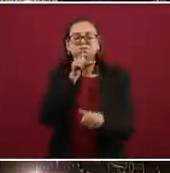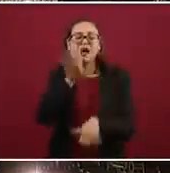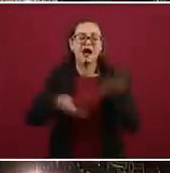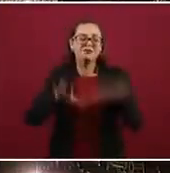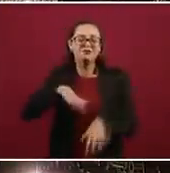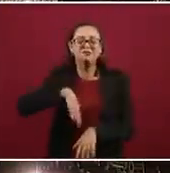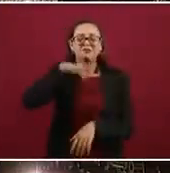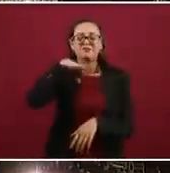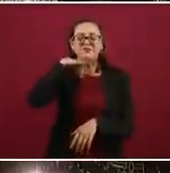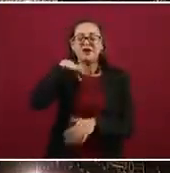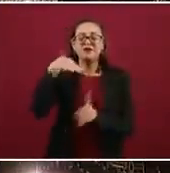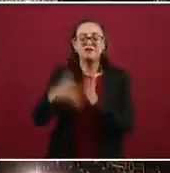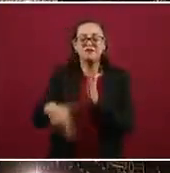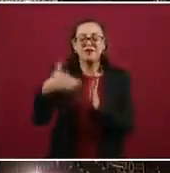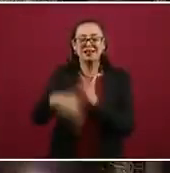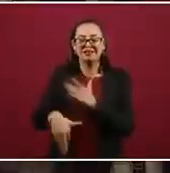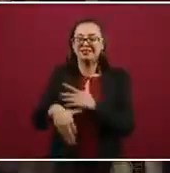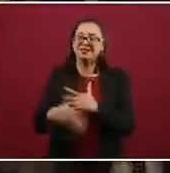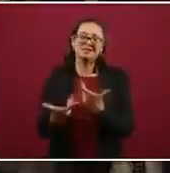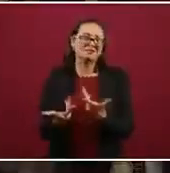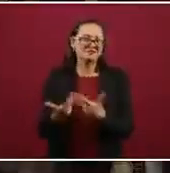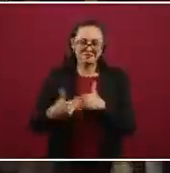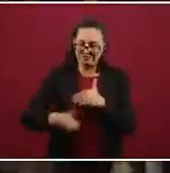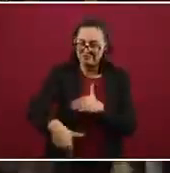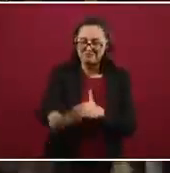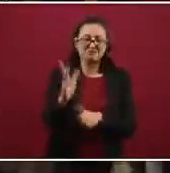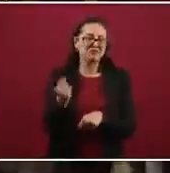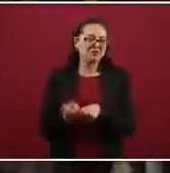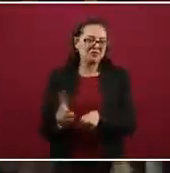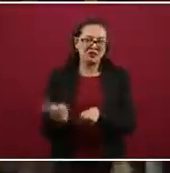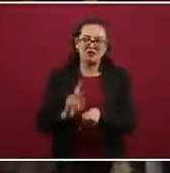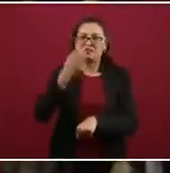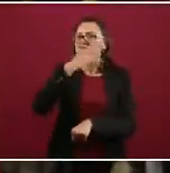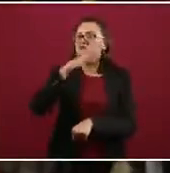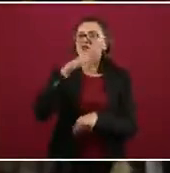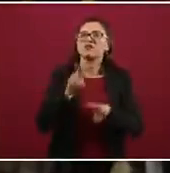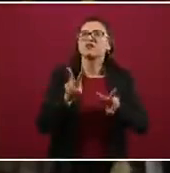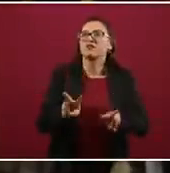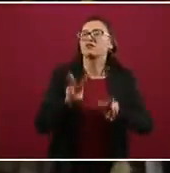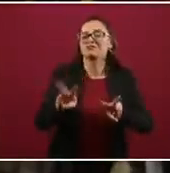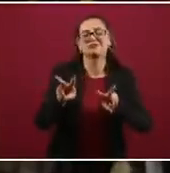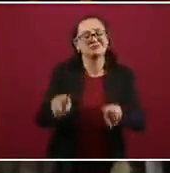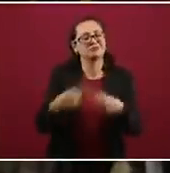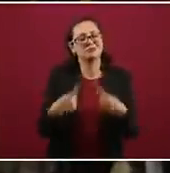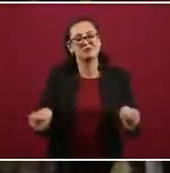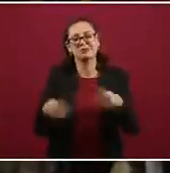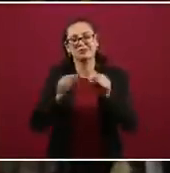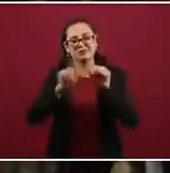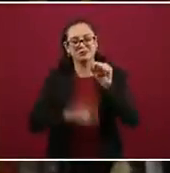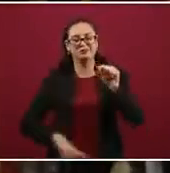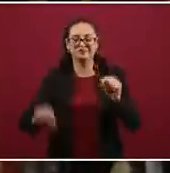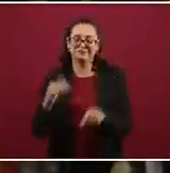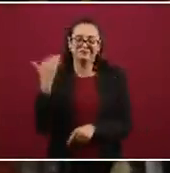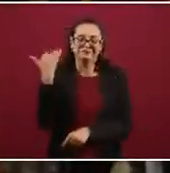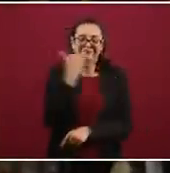que podríamos hacer fiesta de muchos días para seguir disfrutando de la música de México. Eso está pasando ahora mismo aquí